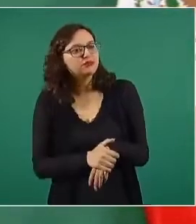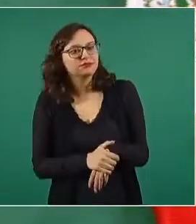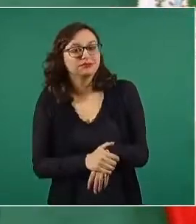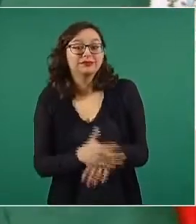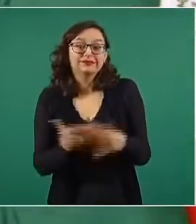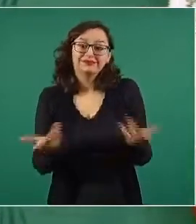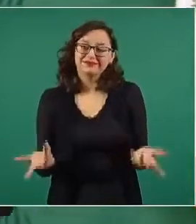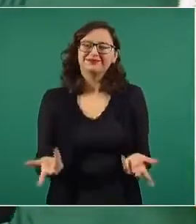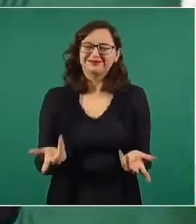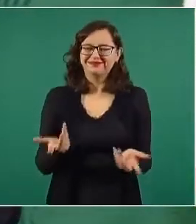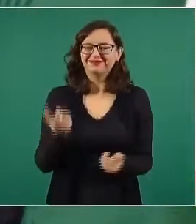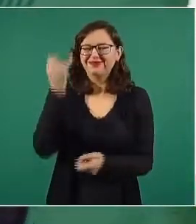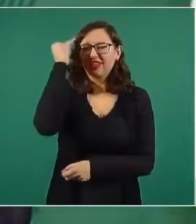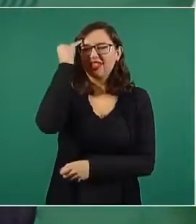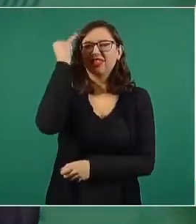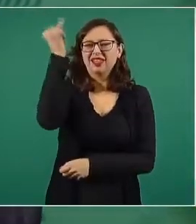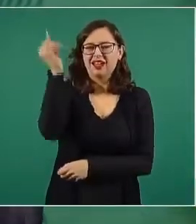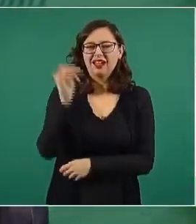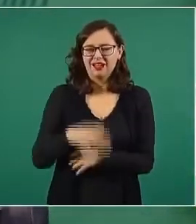Pero bueno,